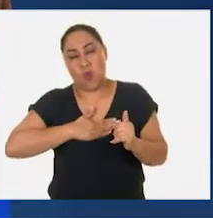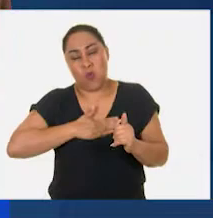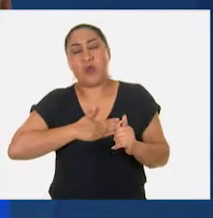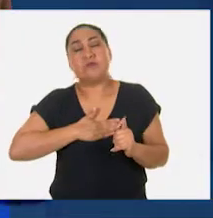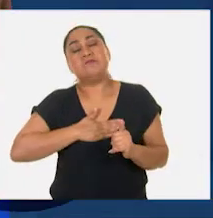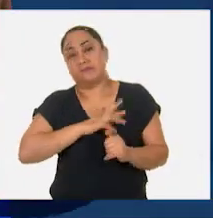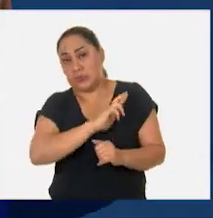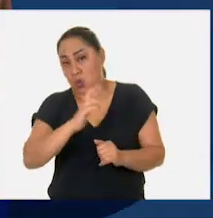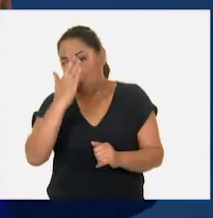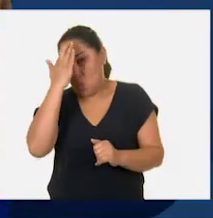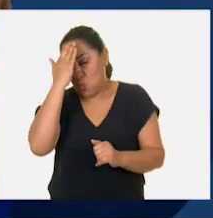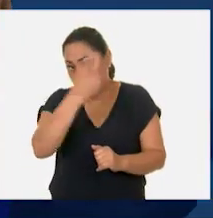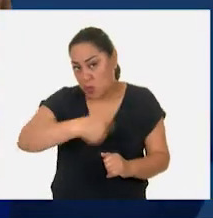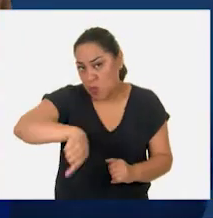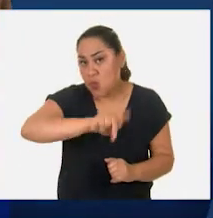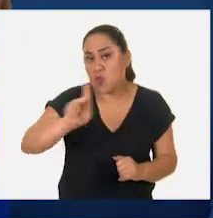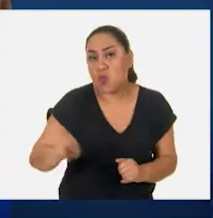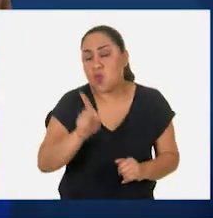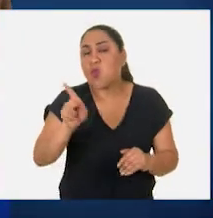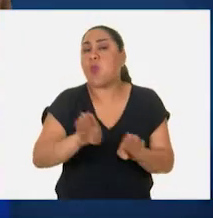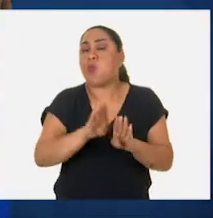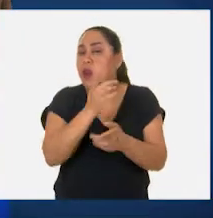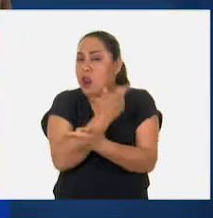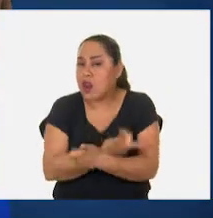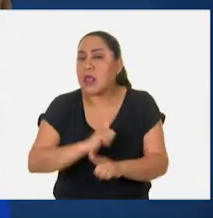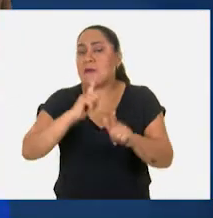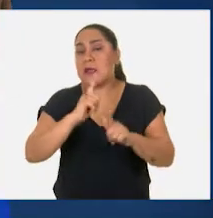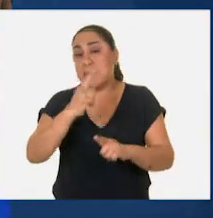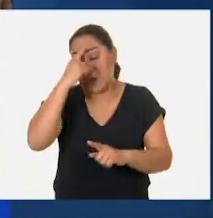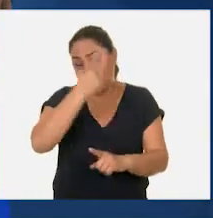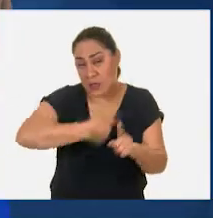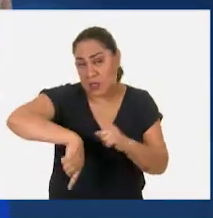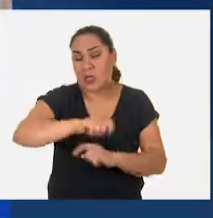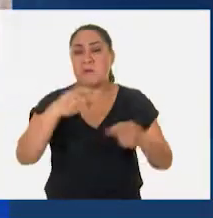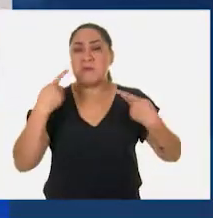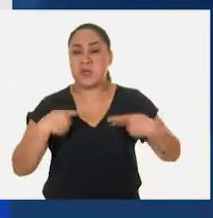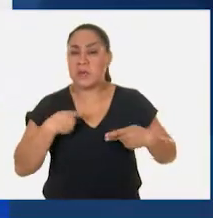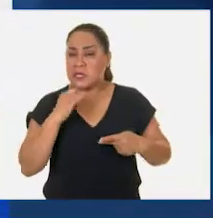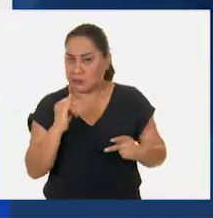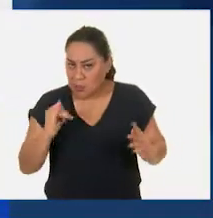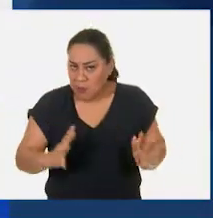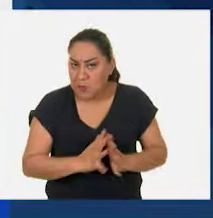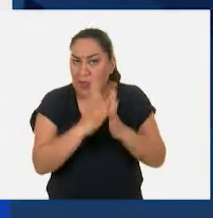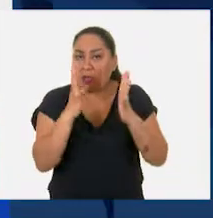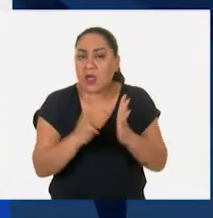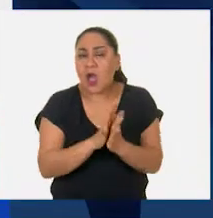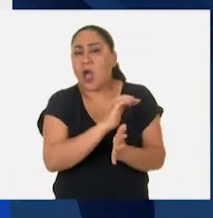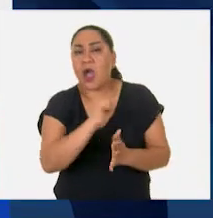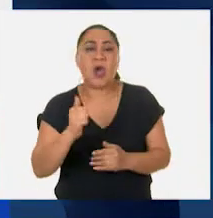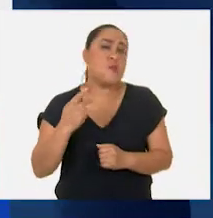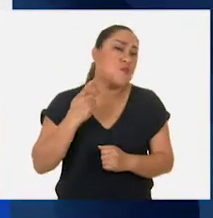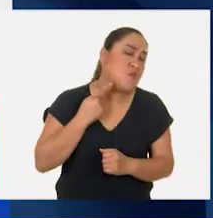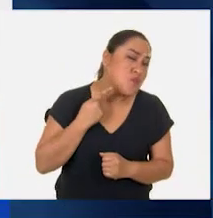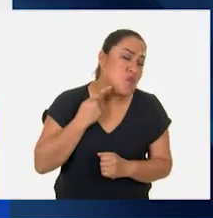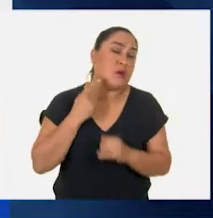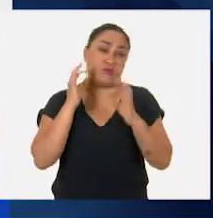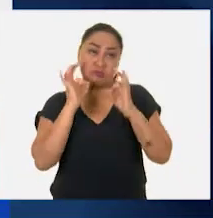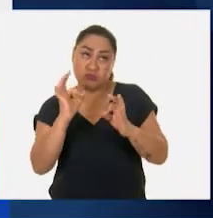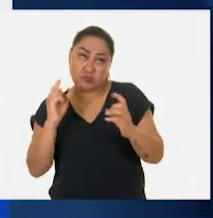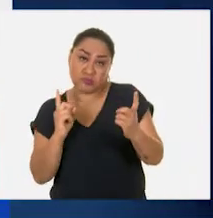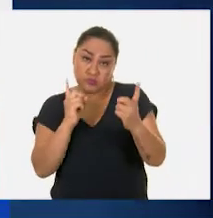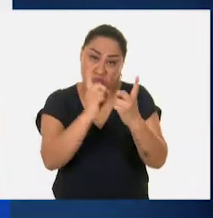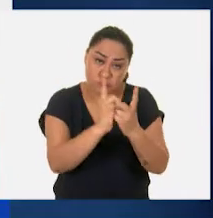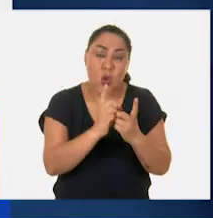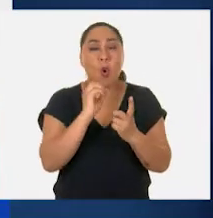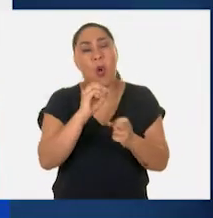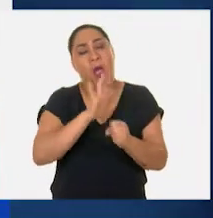al pueblo como soberano y provee mecanismos para que la ciudadanía participe en los asuntos públicos, ya sea directamente o a